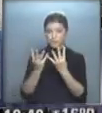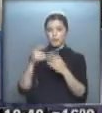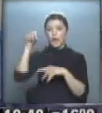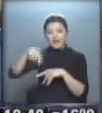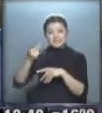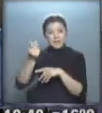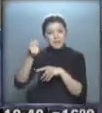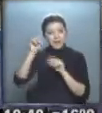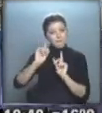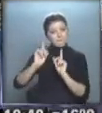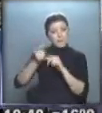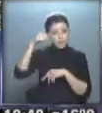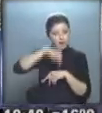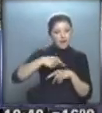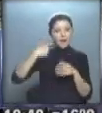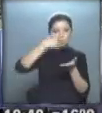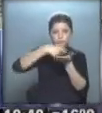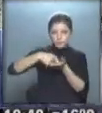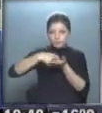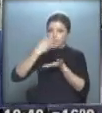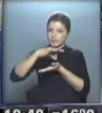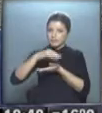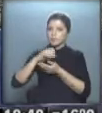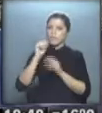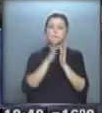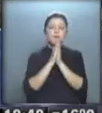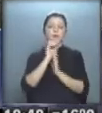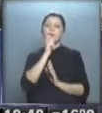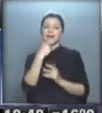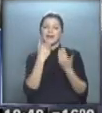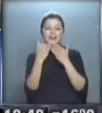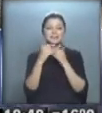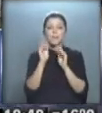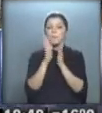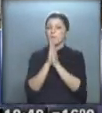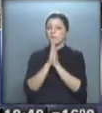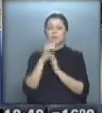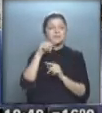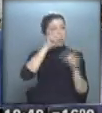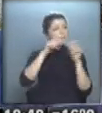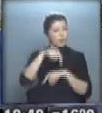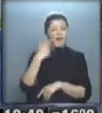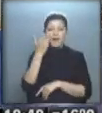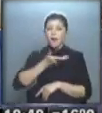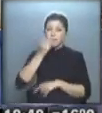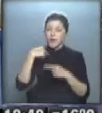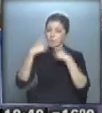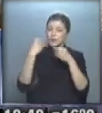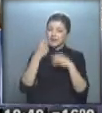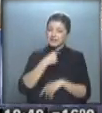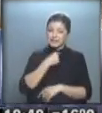bien. Bueno, muchas gracias a todos. Sí, brevemente. La verdad que quieren seguir hablando la gente, pero tenemos muy poco